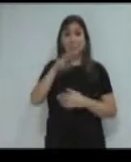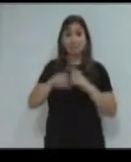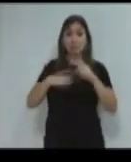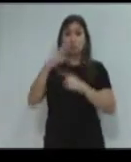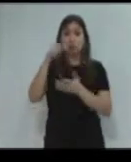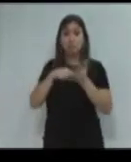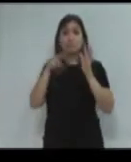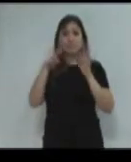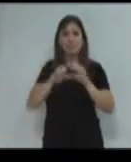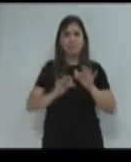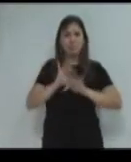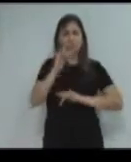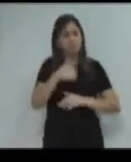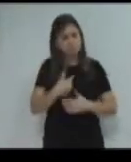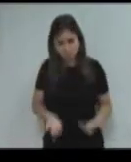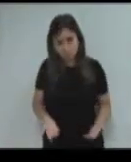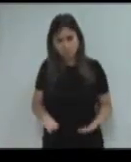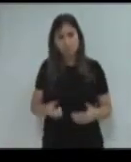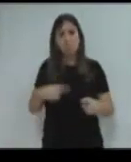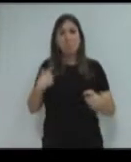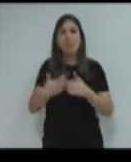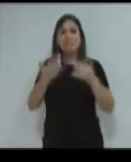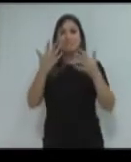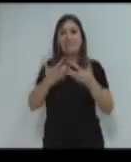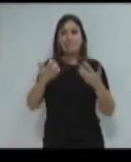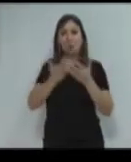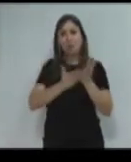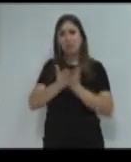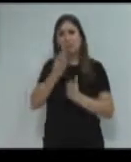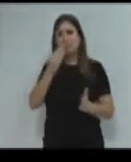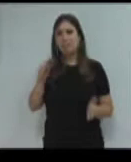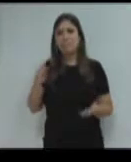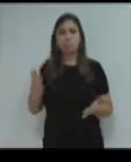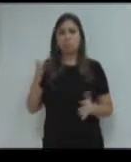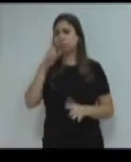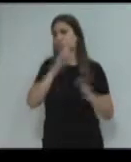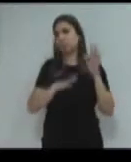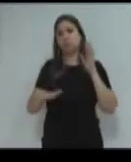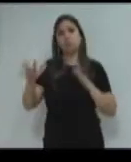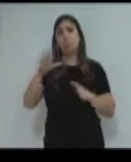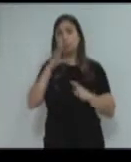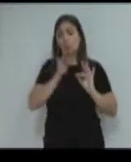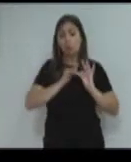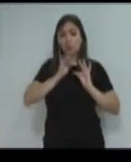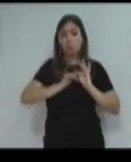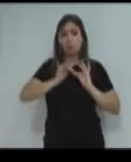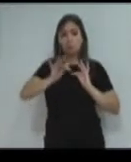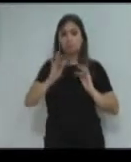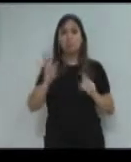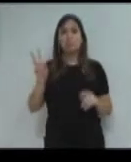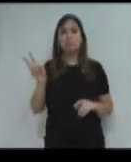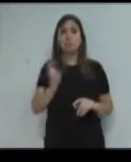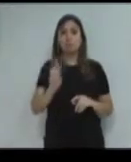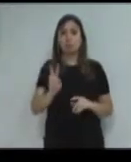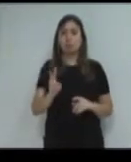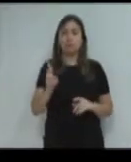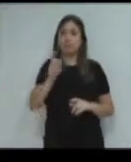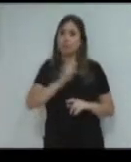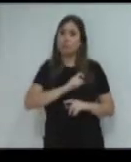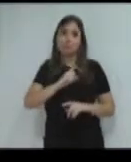eso le sumas que dónde está lo del test alternativo, te vuelve loco. Sí. Entonces ahí la dificultad que un desarrollador debería de